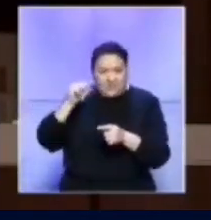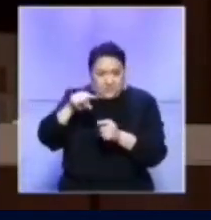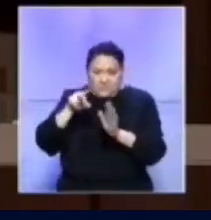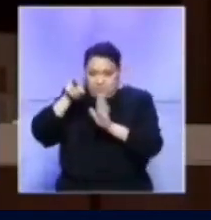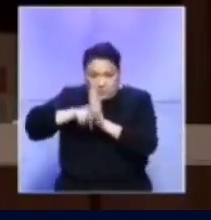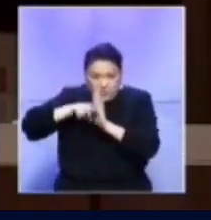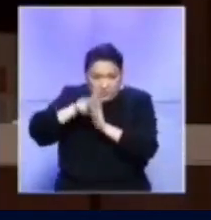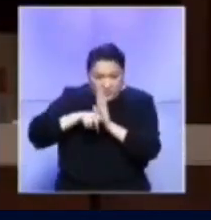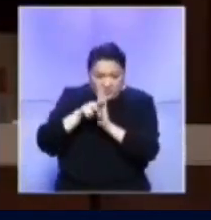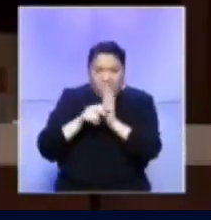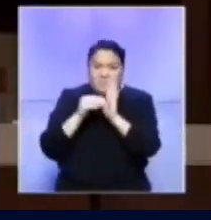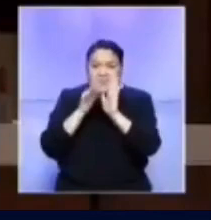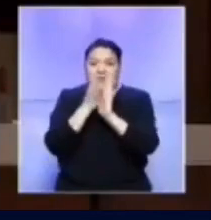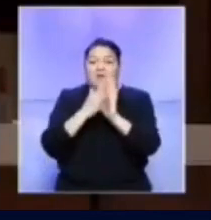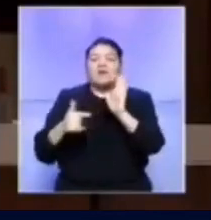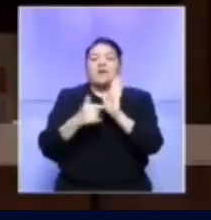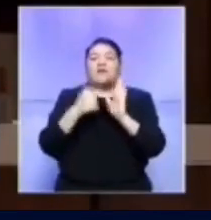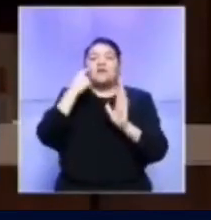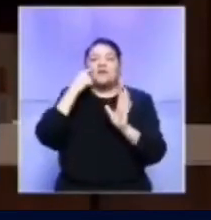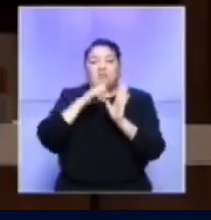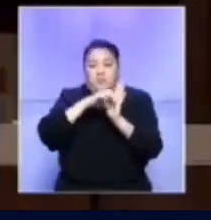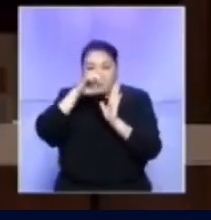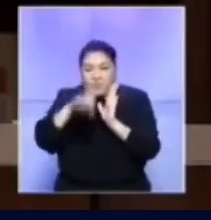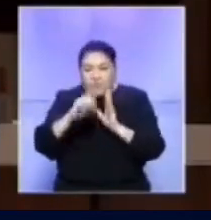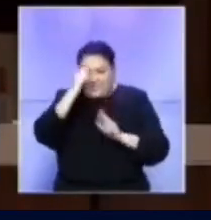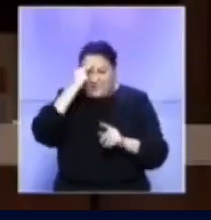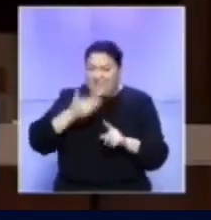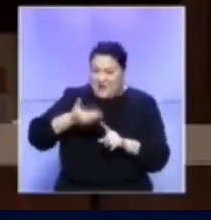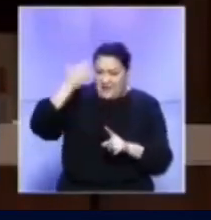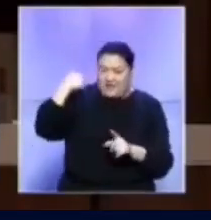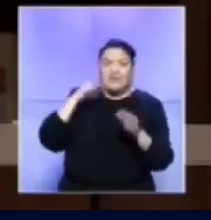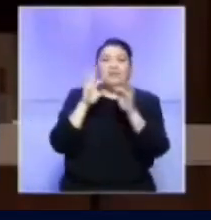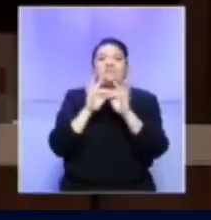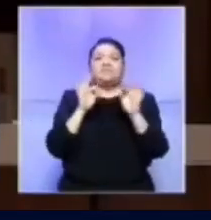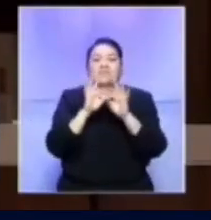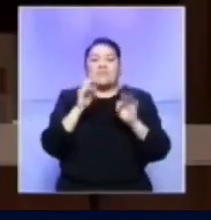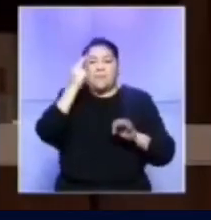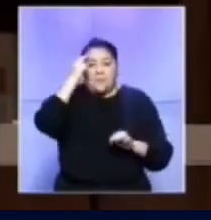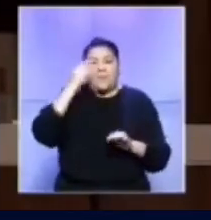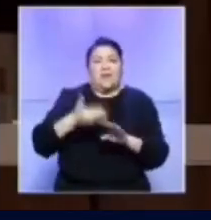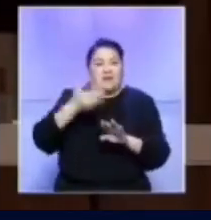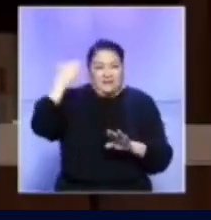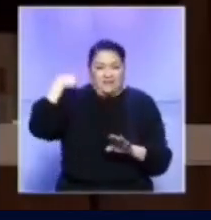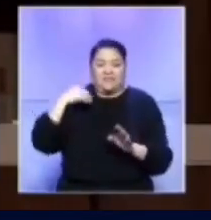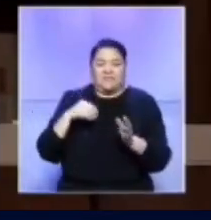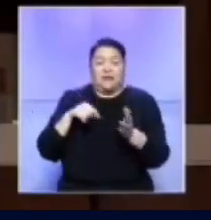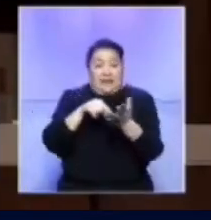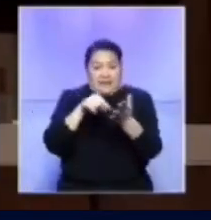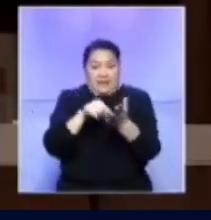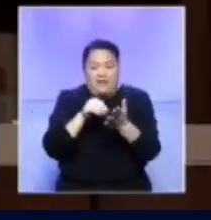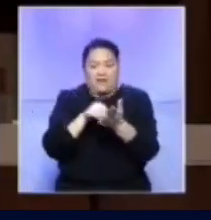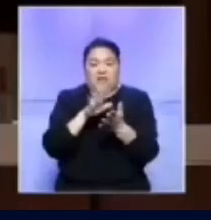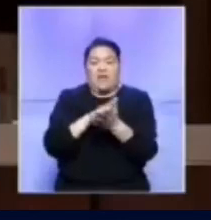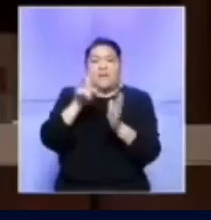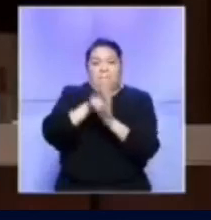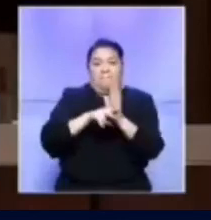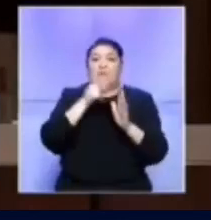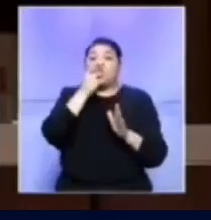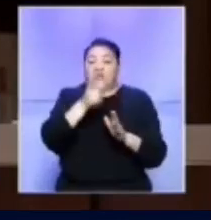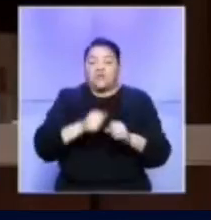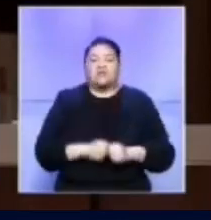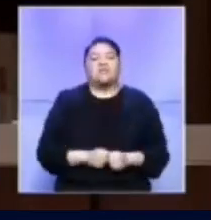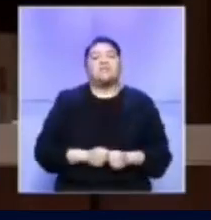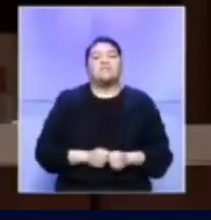publicaciones por ejemplo en una de ellas de las expresiones denunciadas señalan